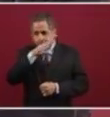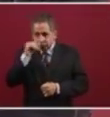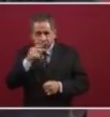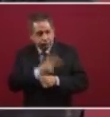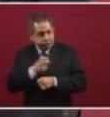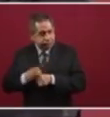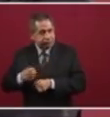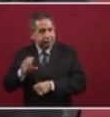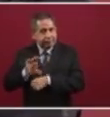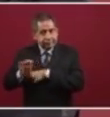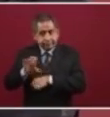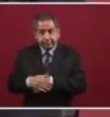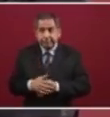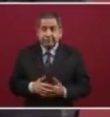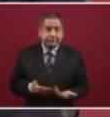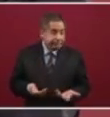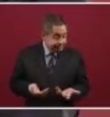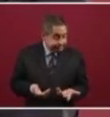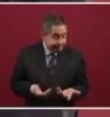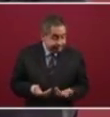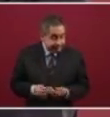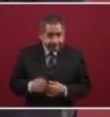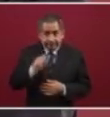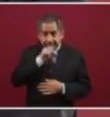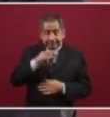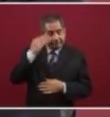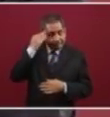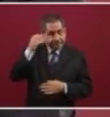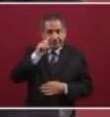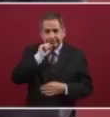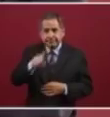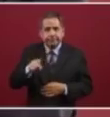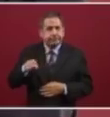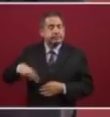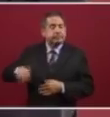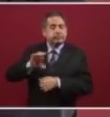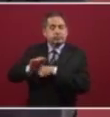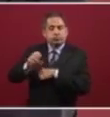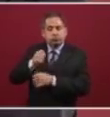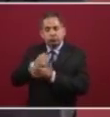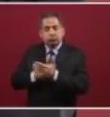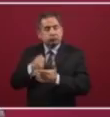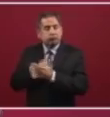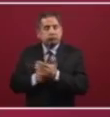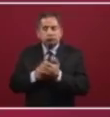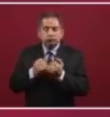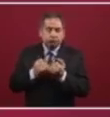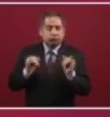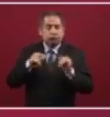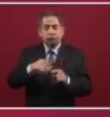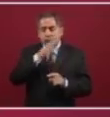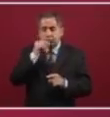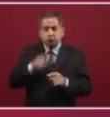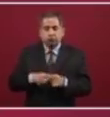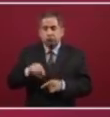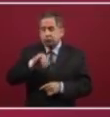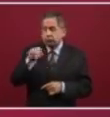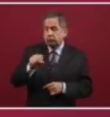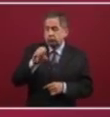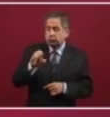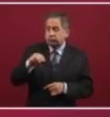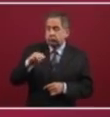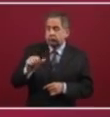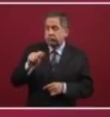En ese entonces también está luchando por la independencia de Cuba José Martí,